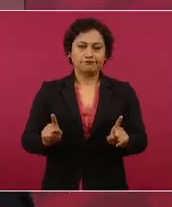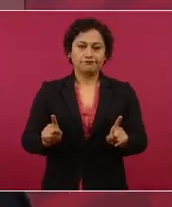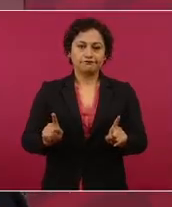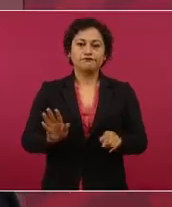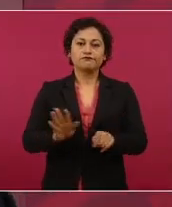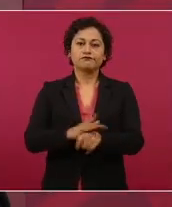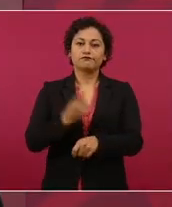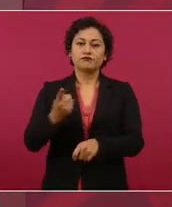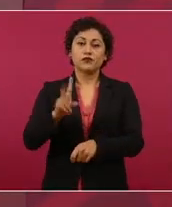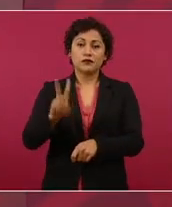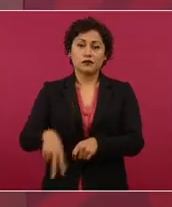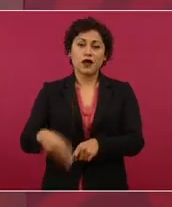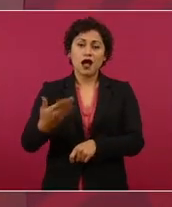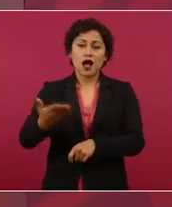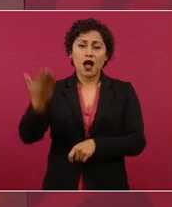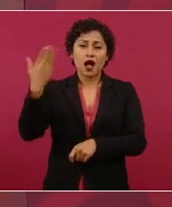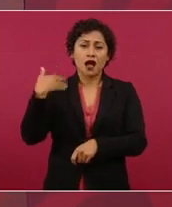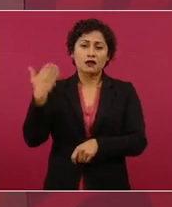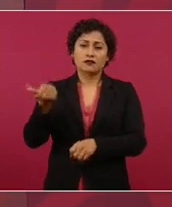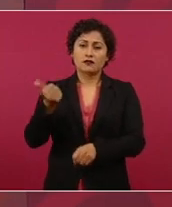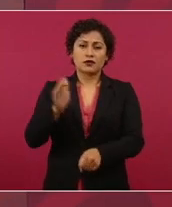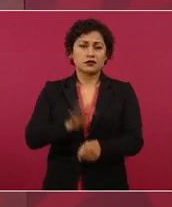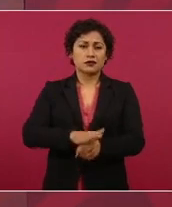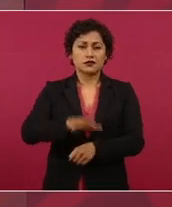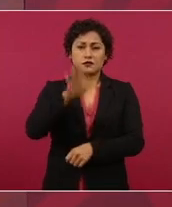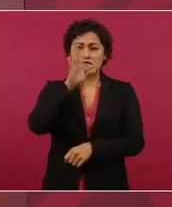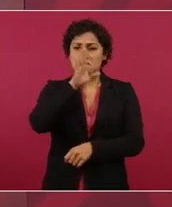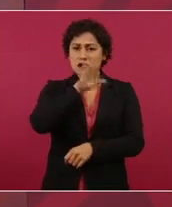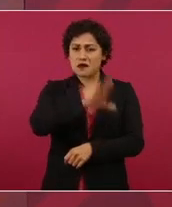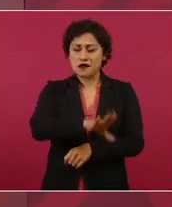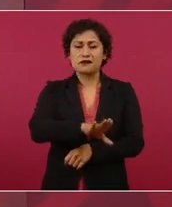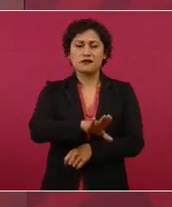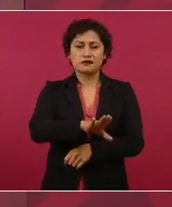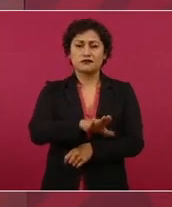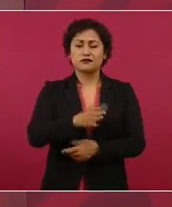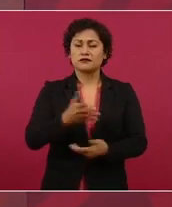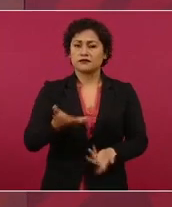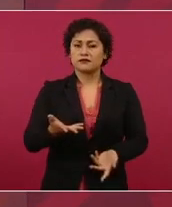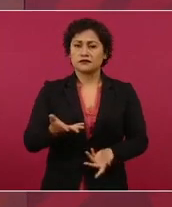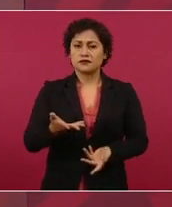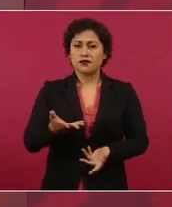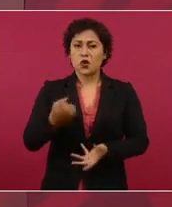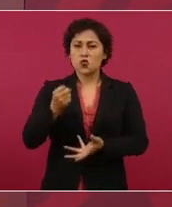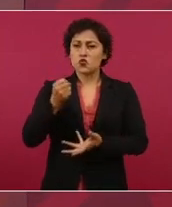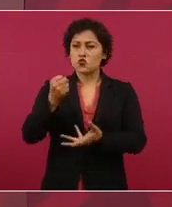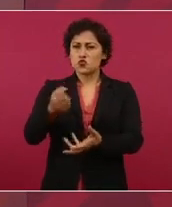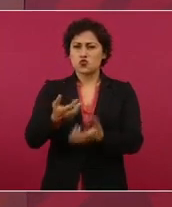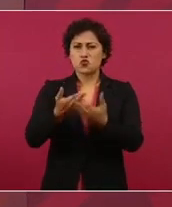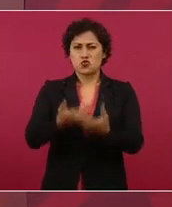estaban muy mal administradas, era muchísimo el subsidio,